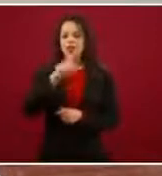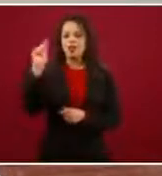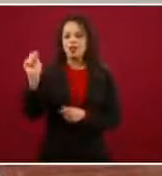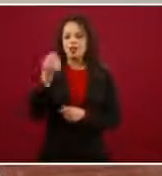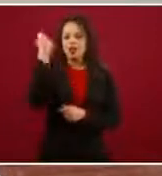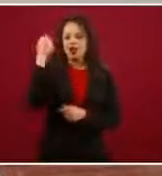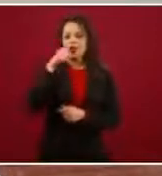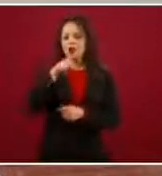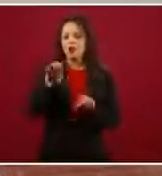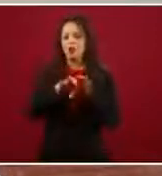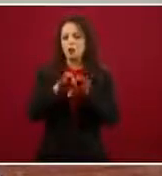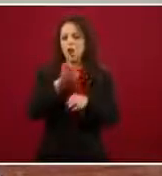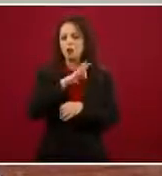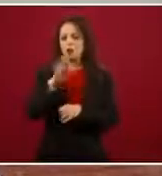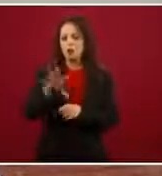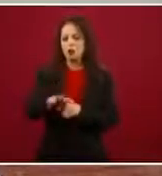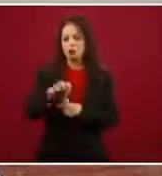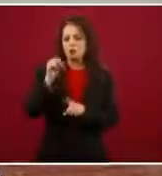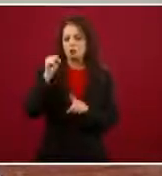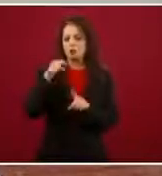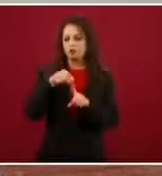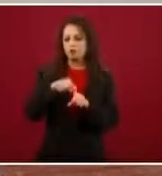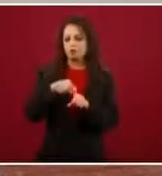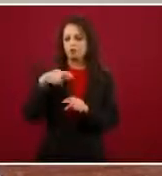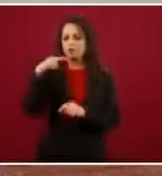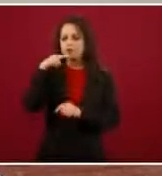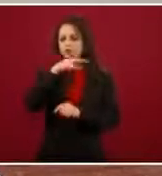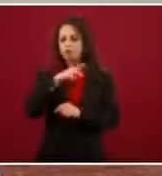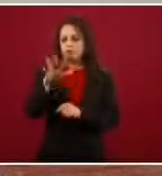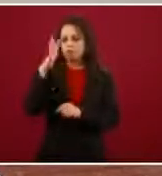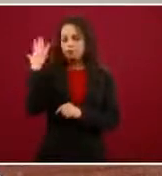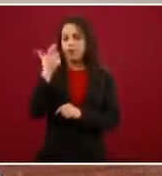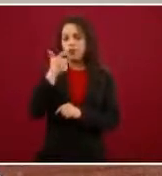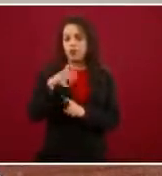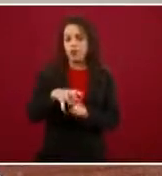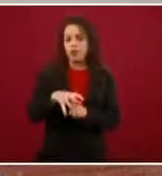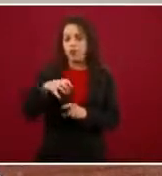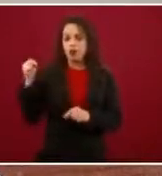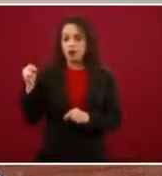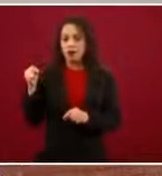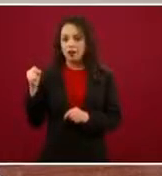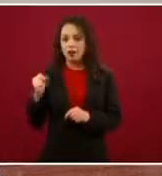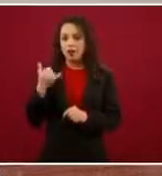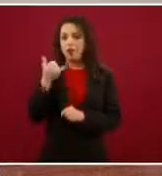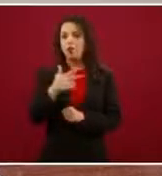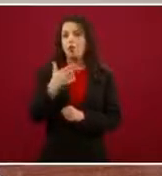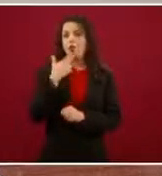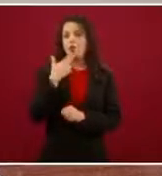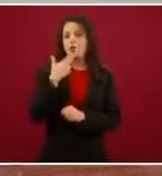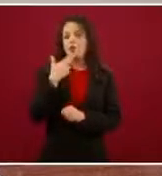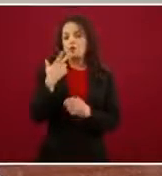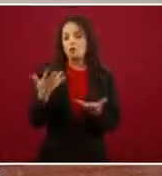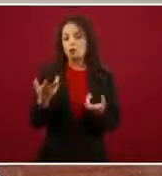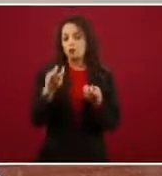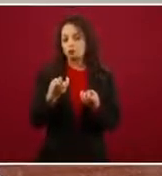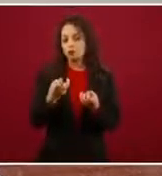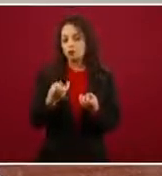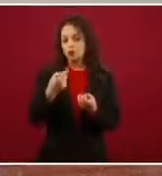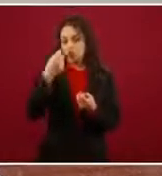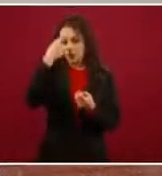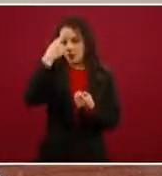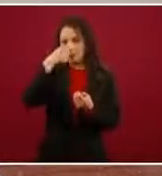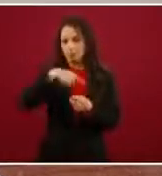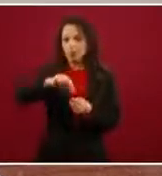manera directa y de manera inmediata los recursos en efectivo y poderlos utilizar a partir de